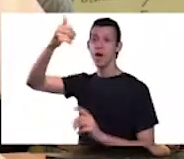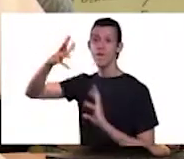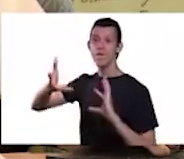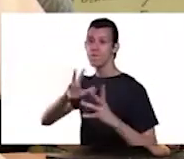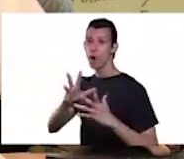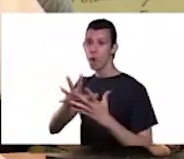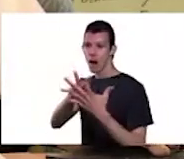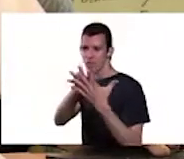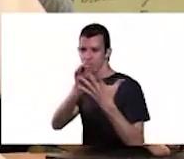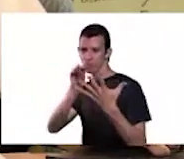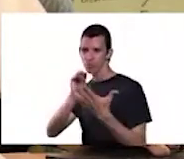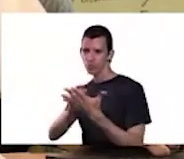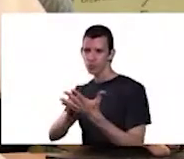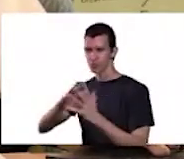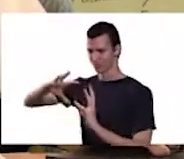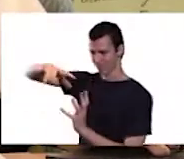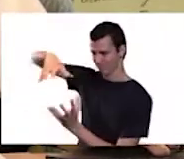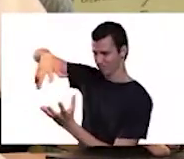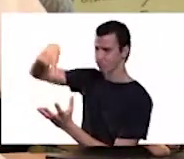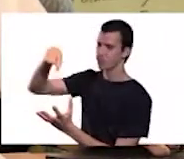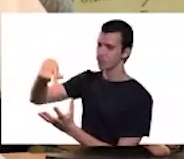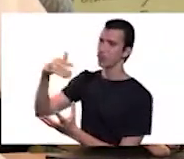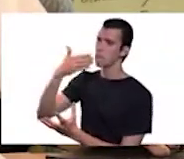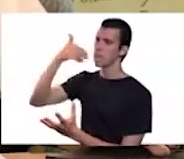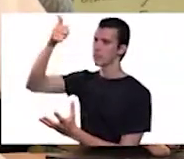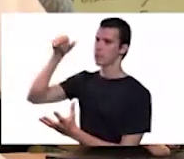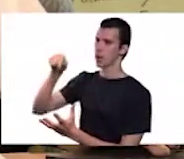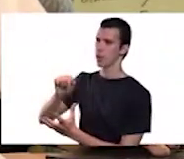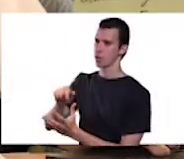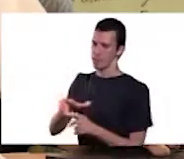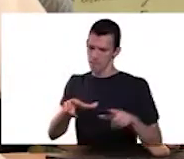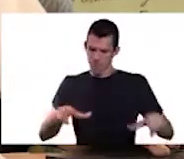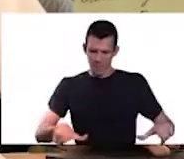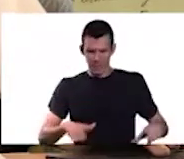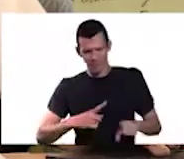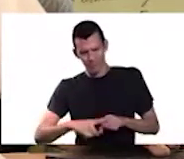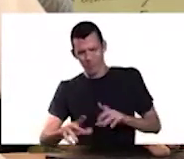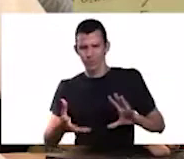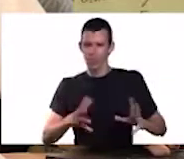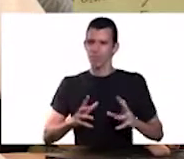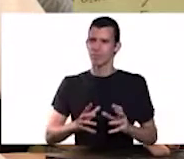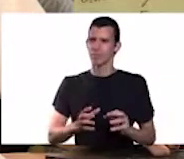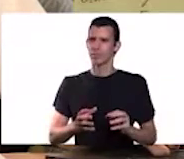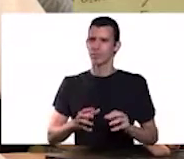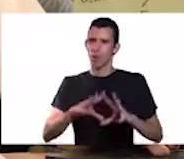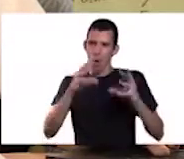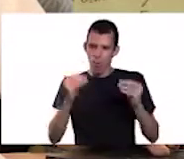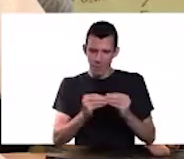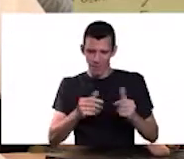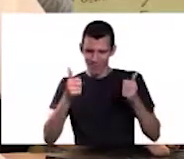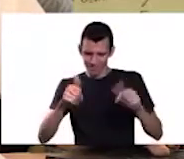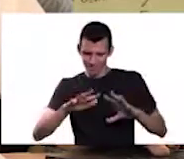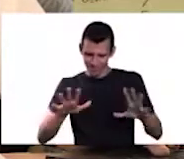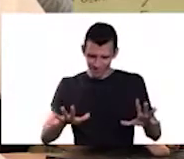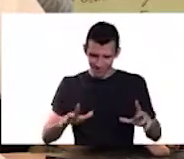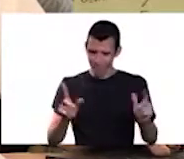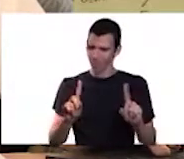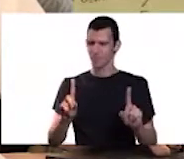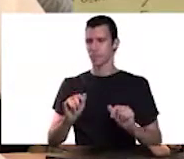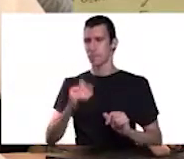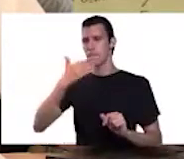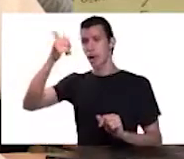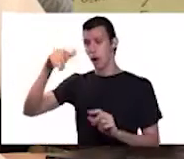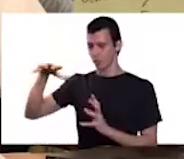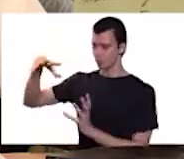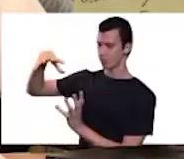no ocurriría lo mismo. Por lo tanto, cuando vayan a estudiar esto, deben ir a sus diferencias, se le va a estar preguntando en su